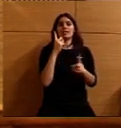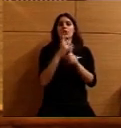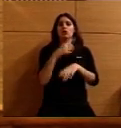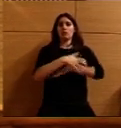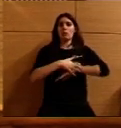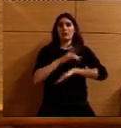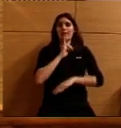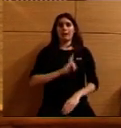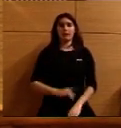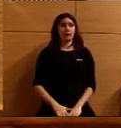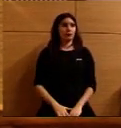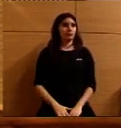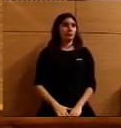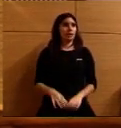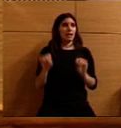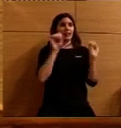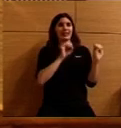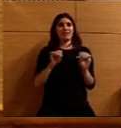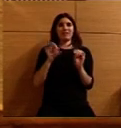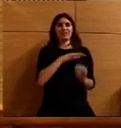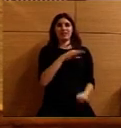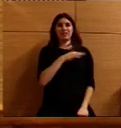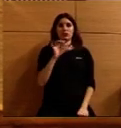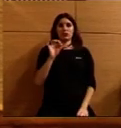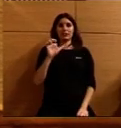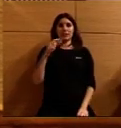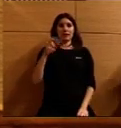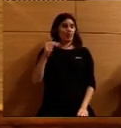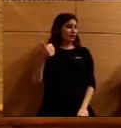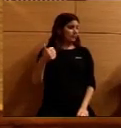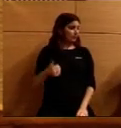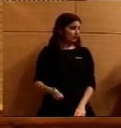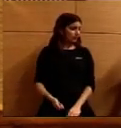energètica. Qui defensarà? Senyor Segarra.